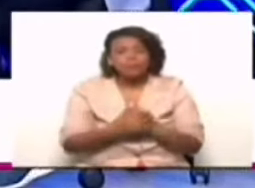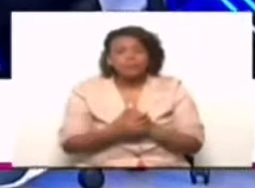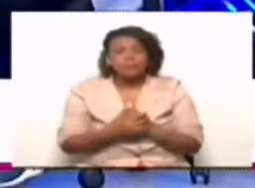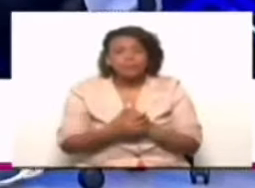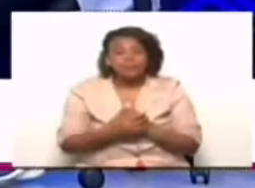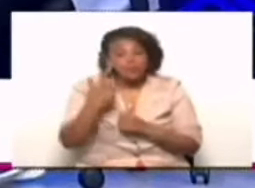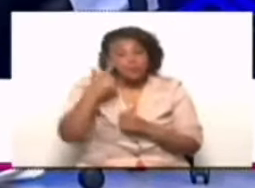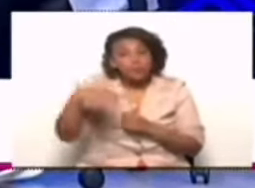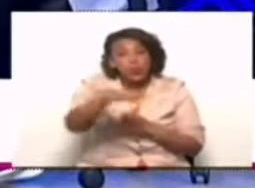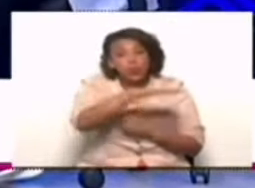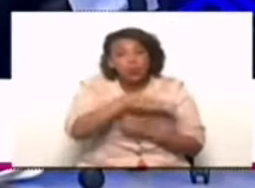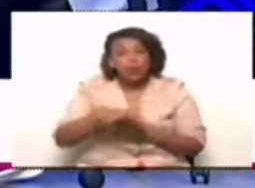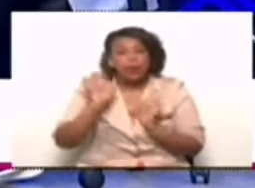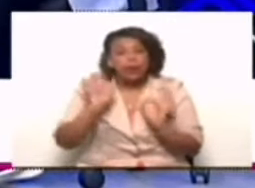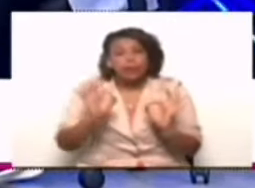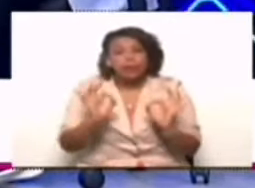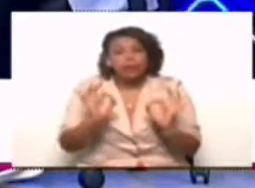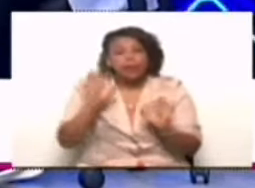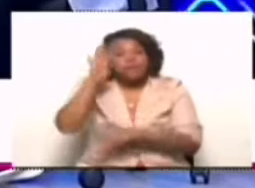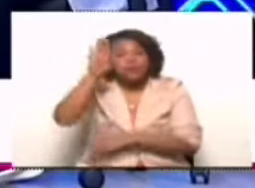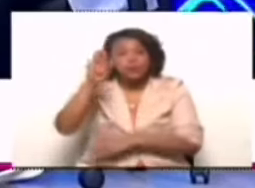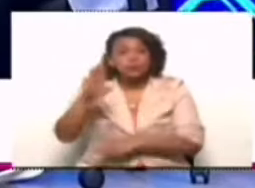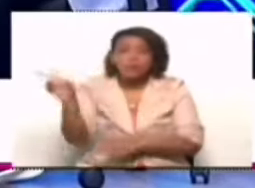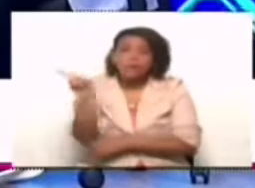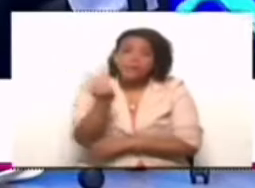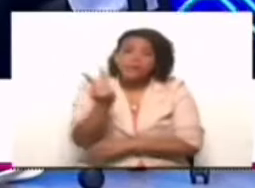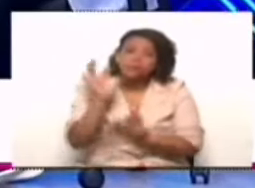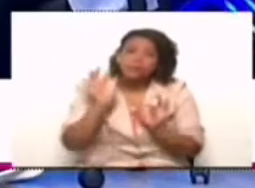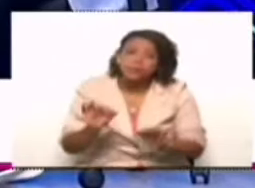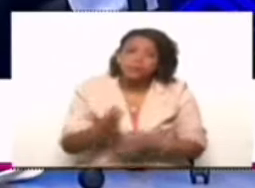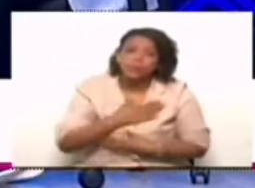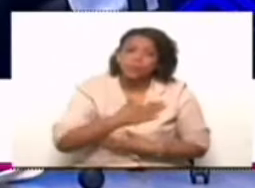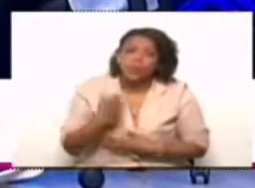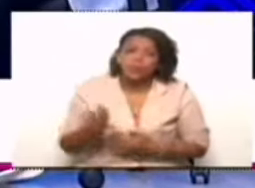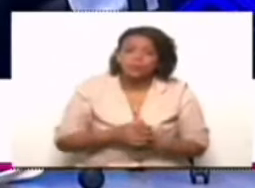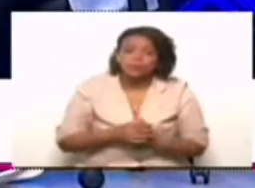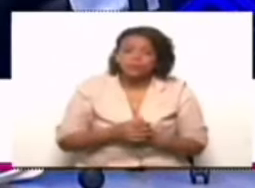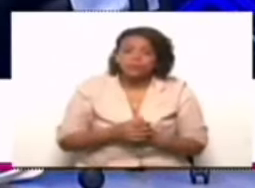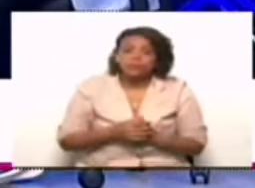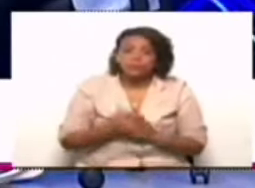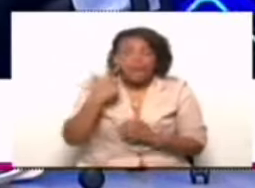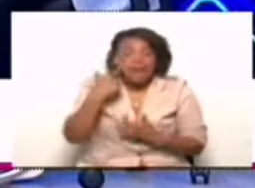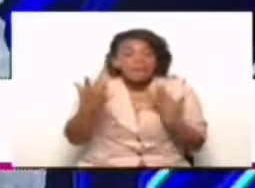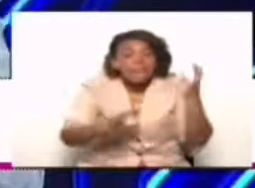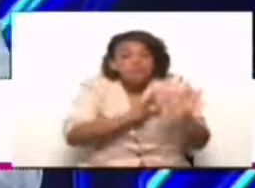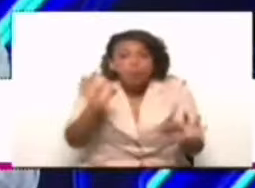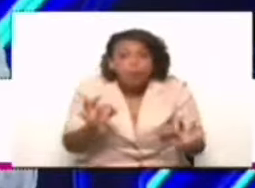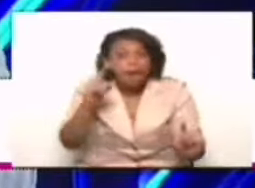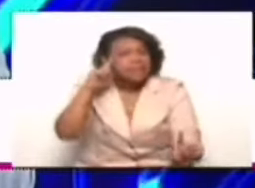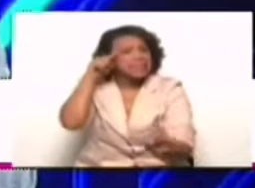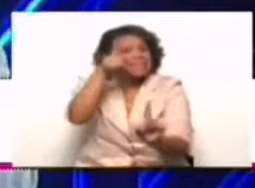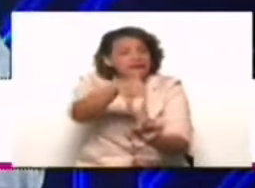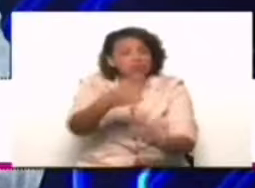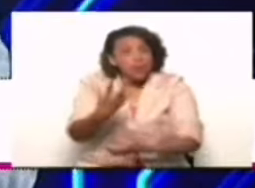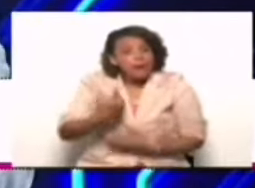¿Qué están buscando? Destruir el futuro de nuestros países. Es la expresión más directa de lo que hemos